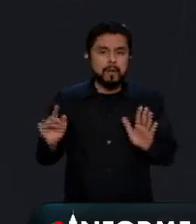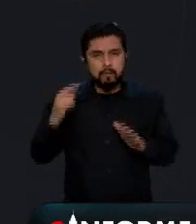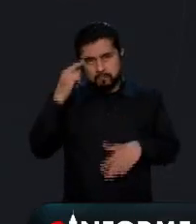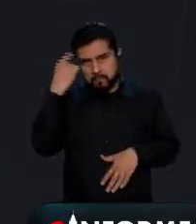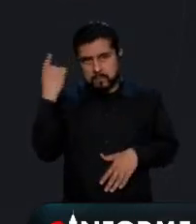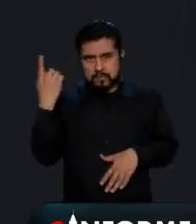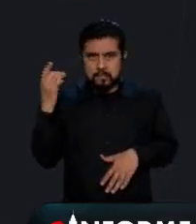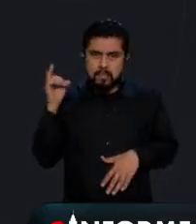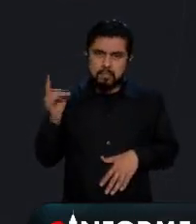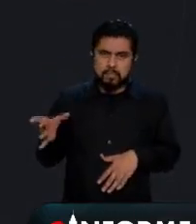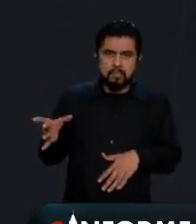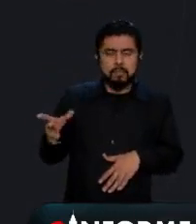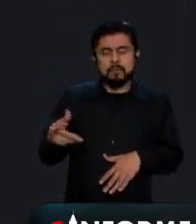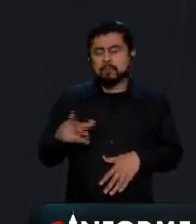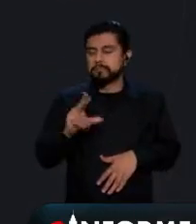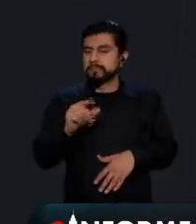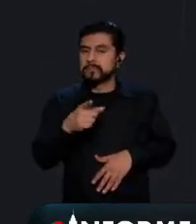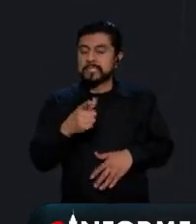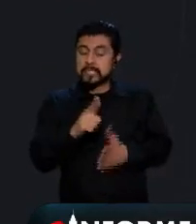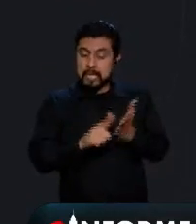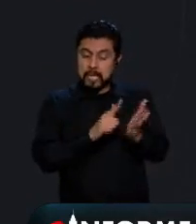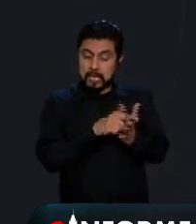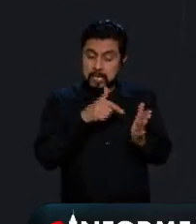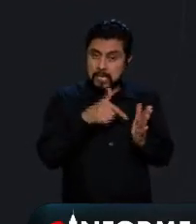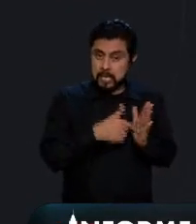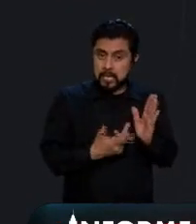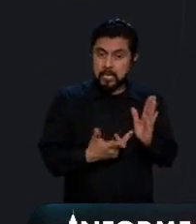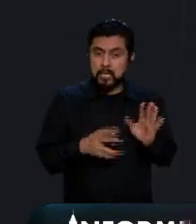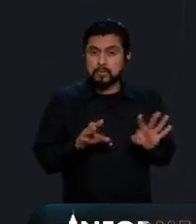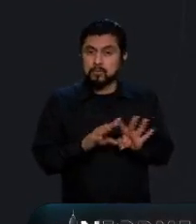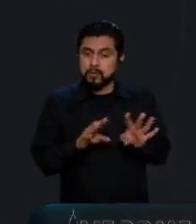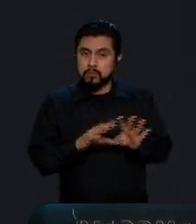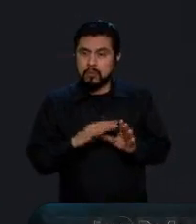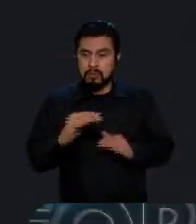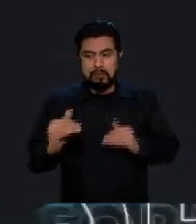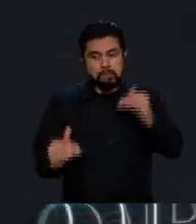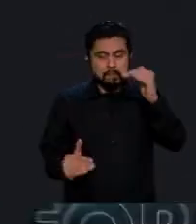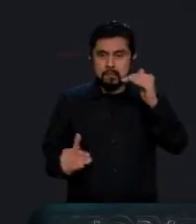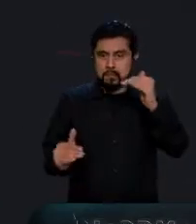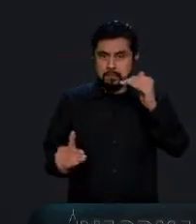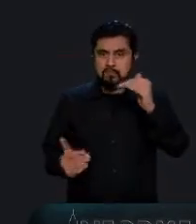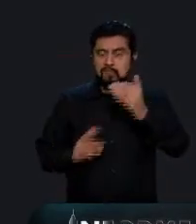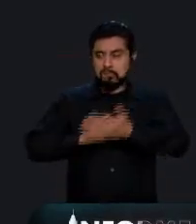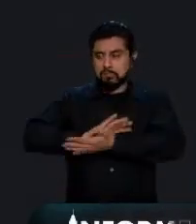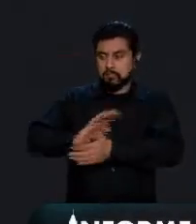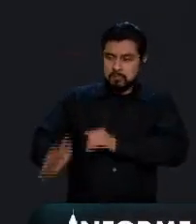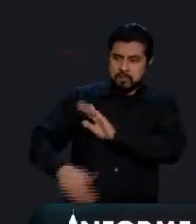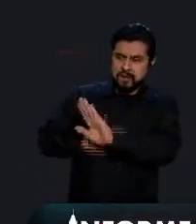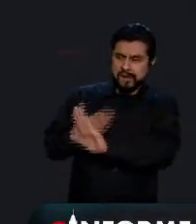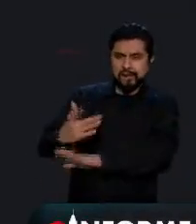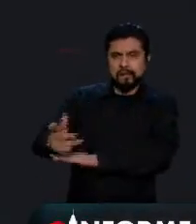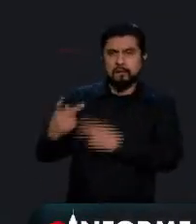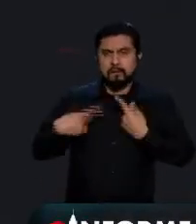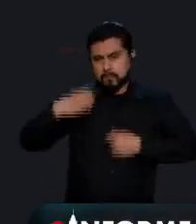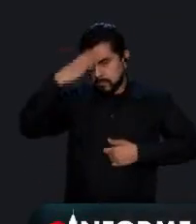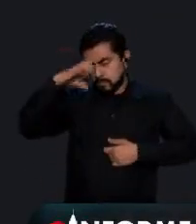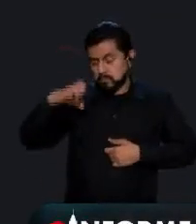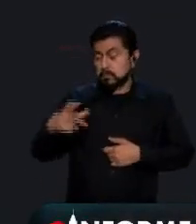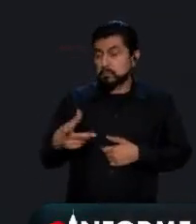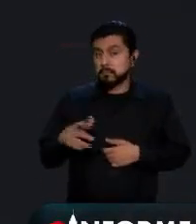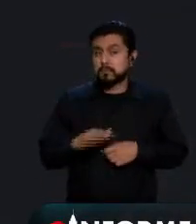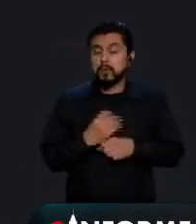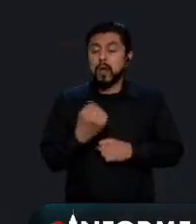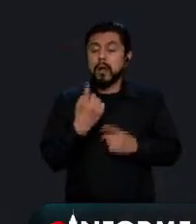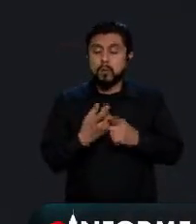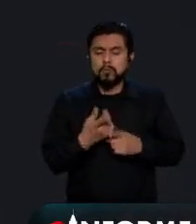un tipo de ley que lo único que hace es que prevalezca una asimetría de trato a partir de un supuesto de que unos tenemos derecho